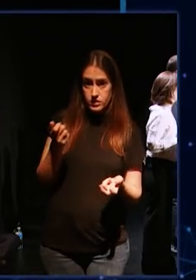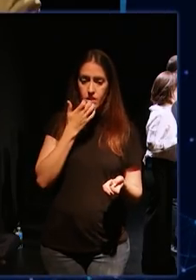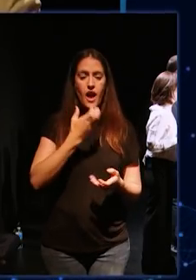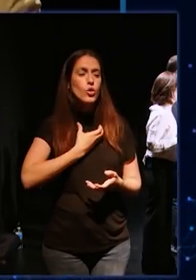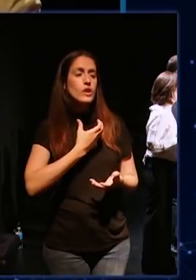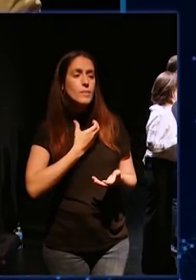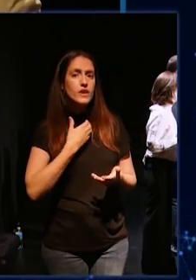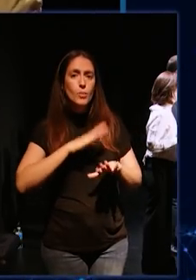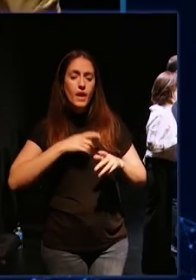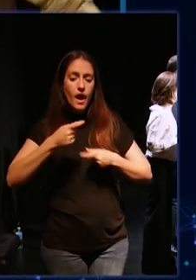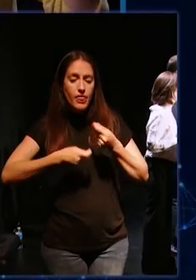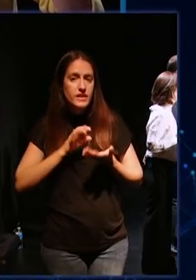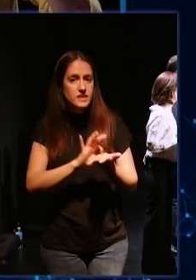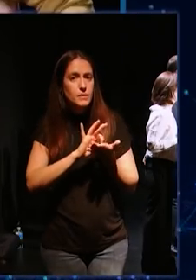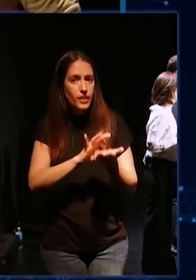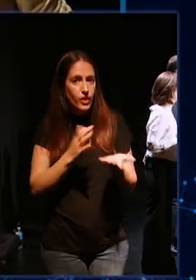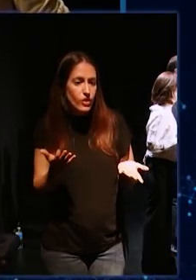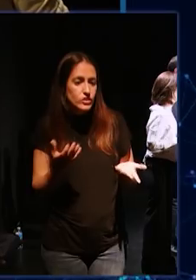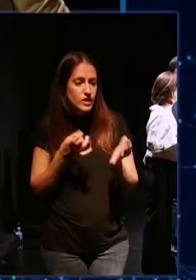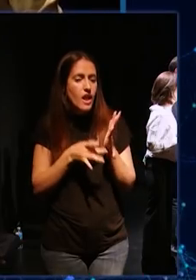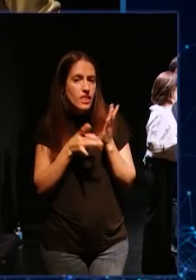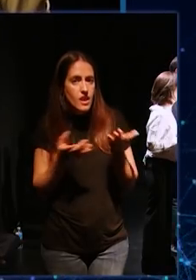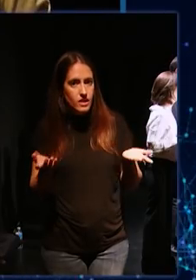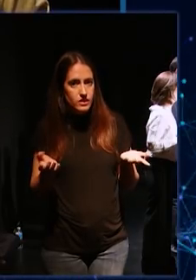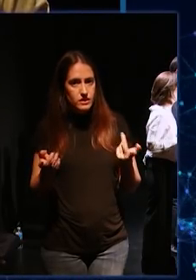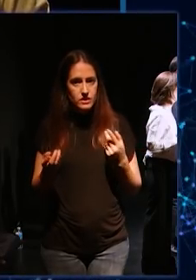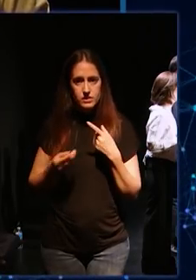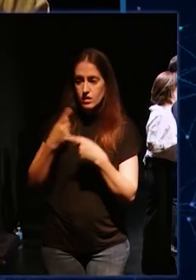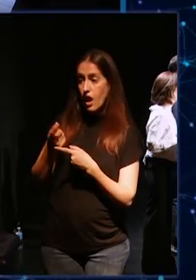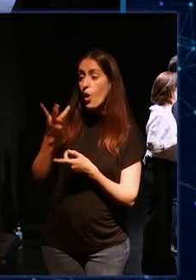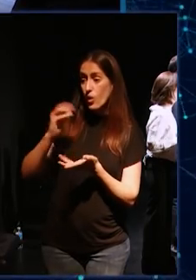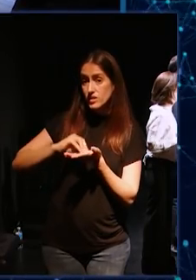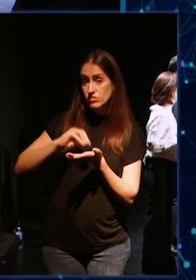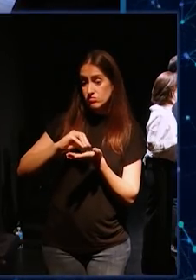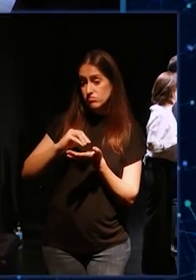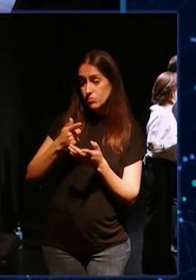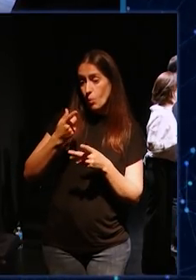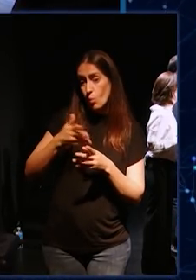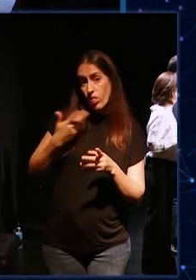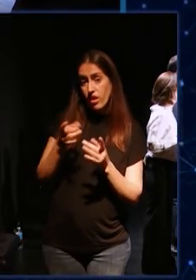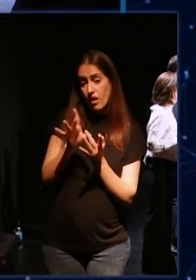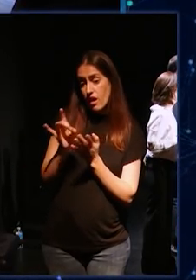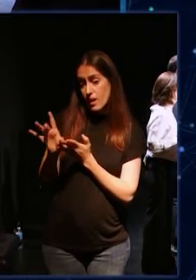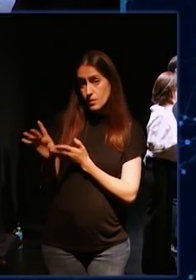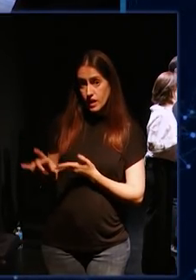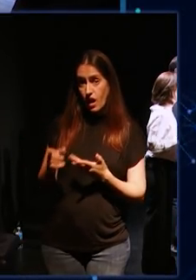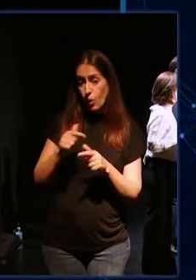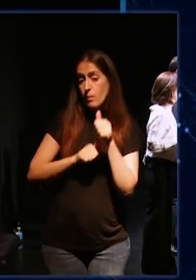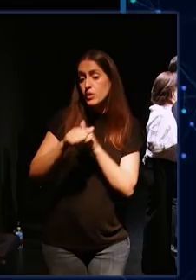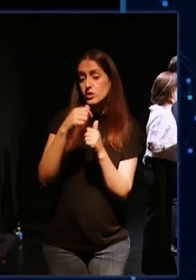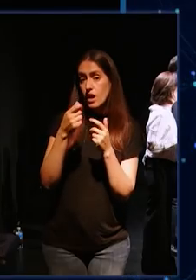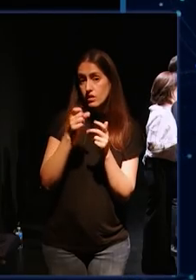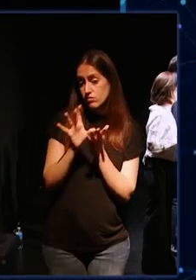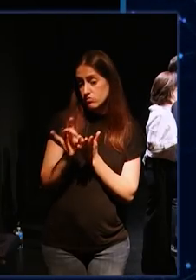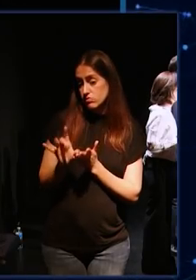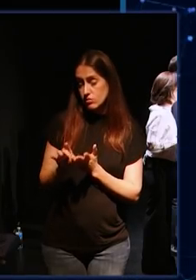ayuntamiento para poder pues ofrecer se servicios públicos las y de se calidad? Gestiona bien. Quizá hay cosas que son superfluas, quizá hay cosas que no son tan prioritarias. Entonces,